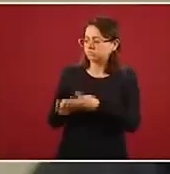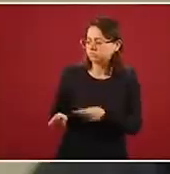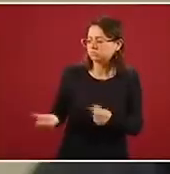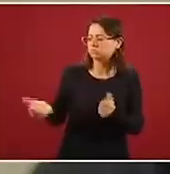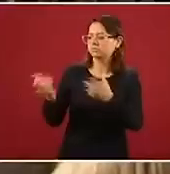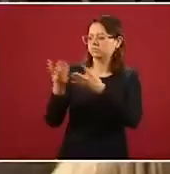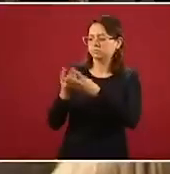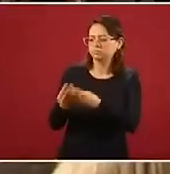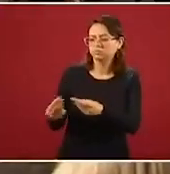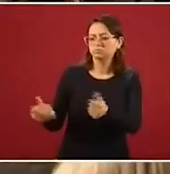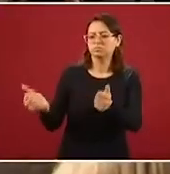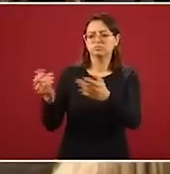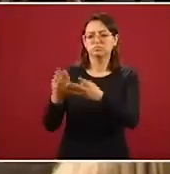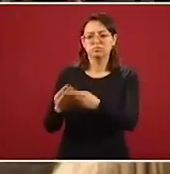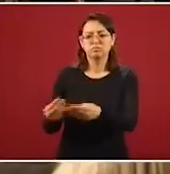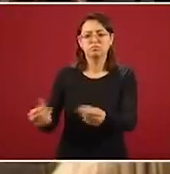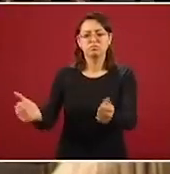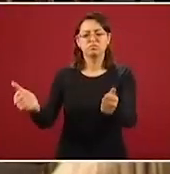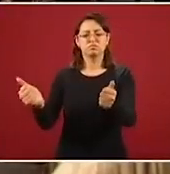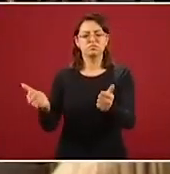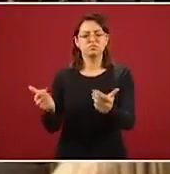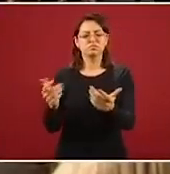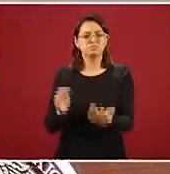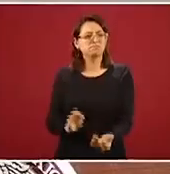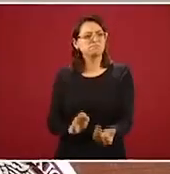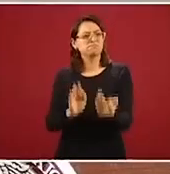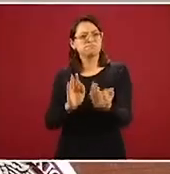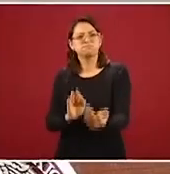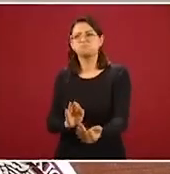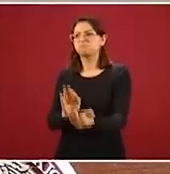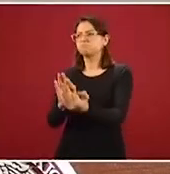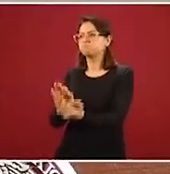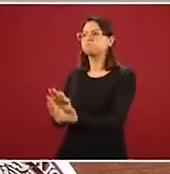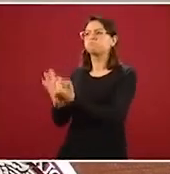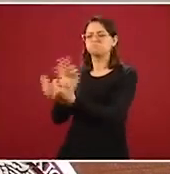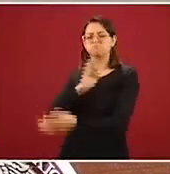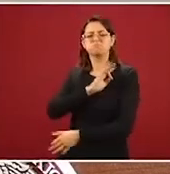enfrentando todos los desafíos, todos los retos.